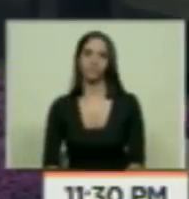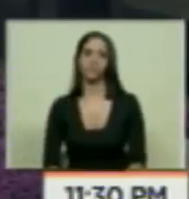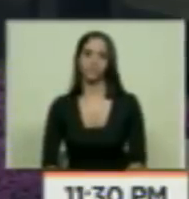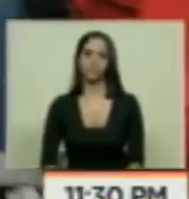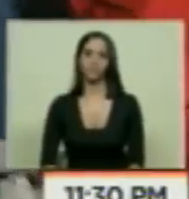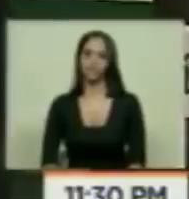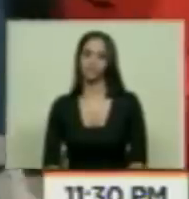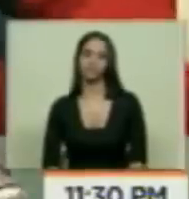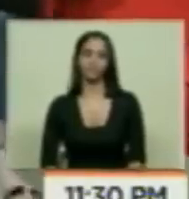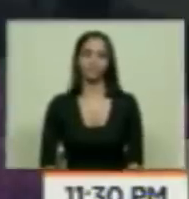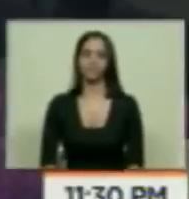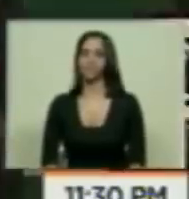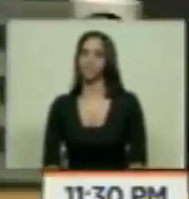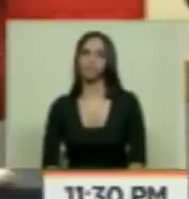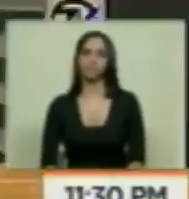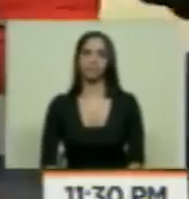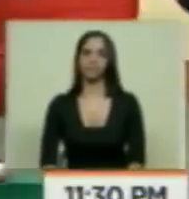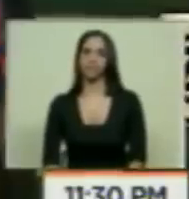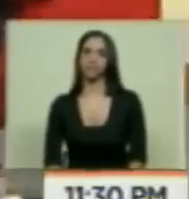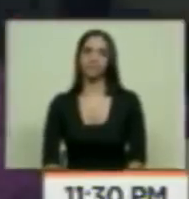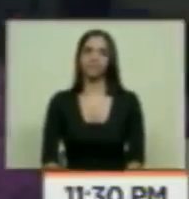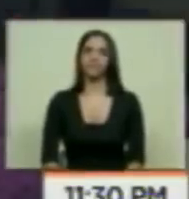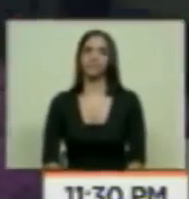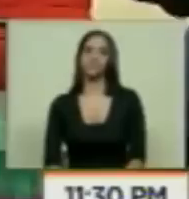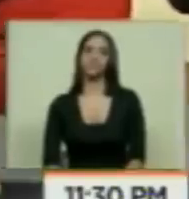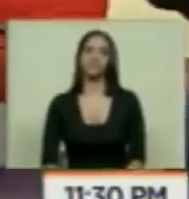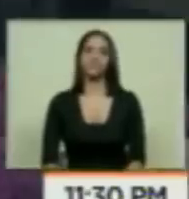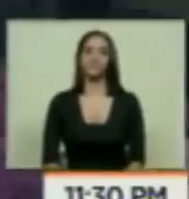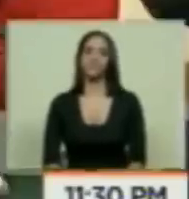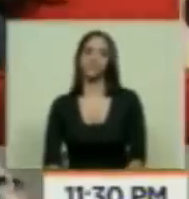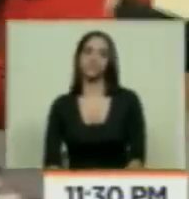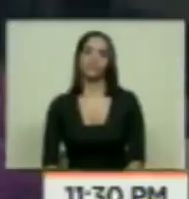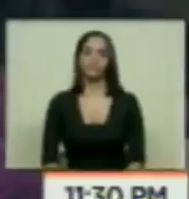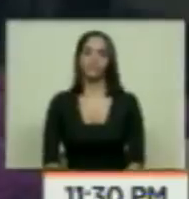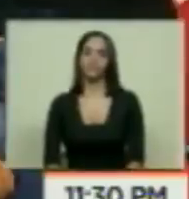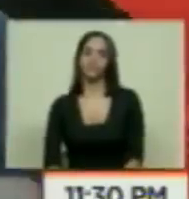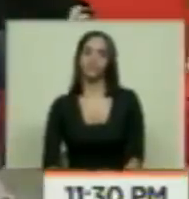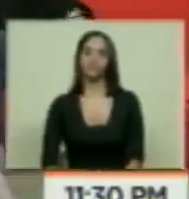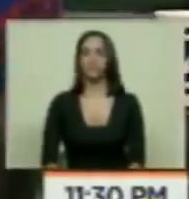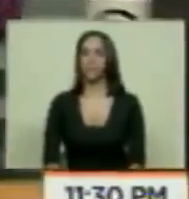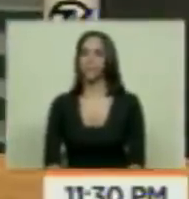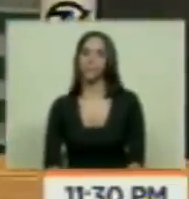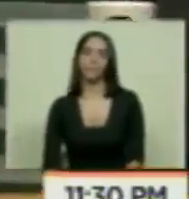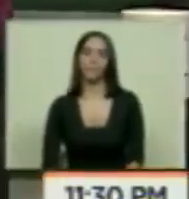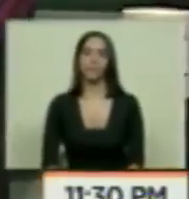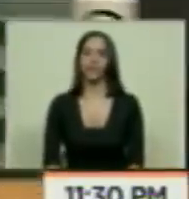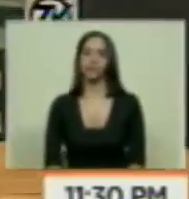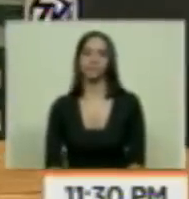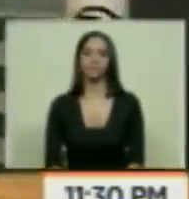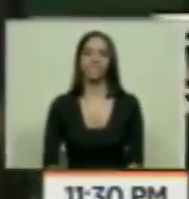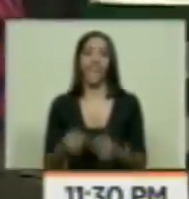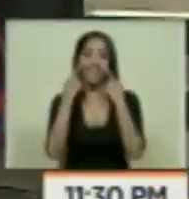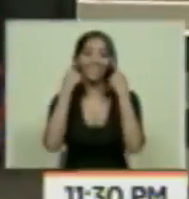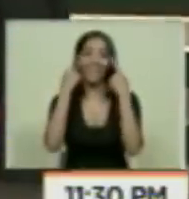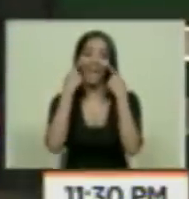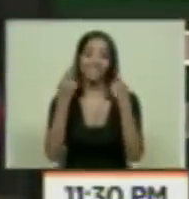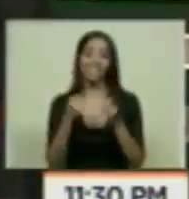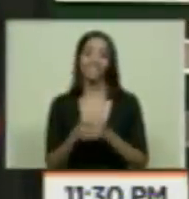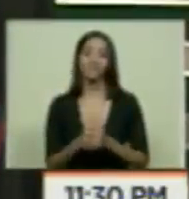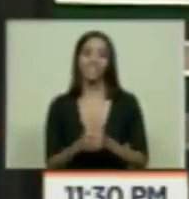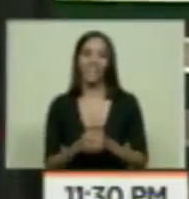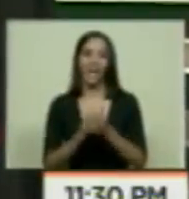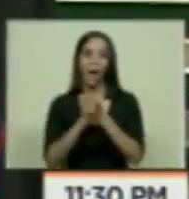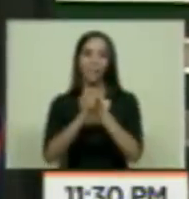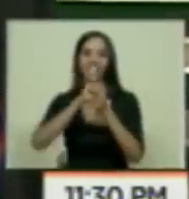saludo! Ahí está el compañero